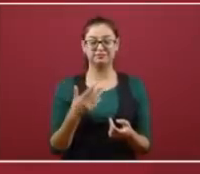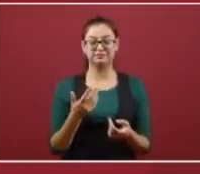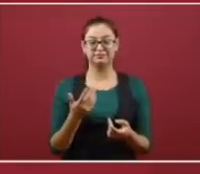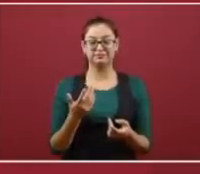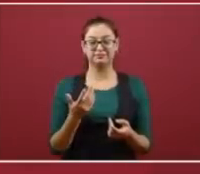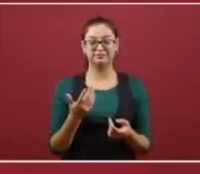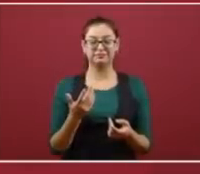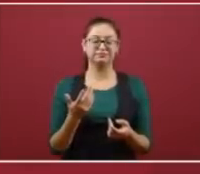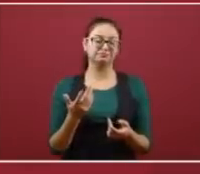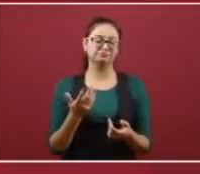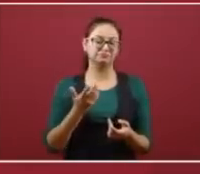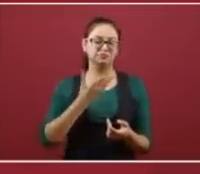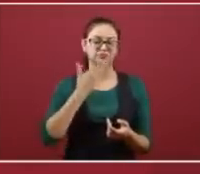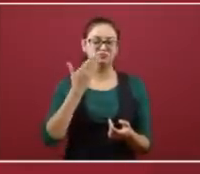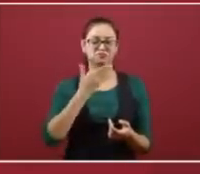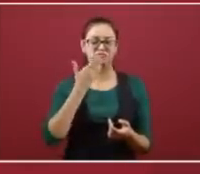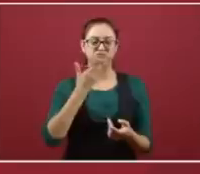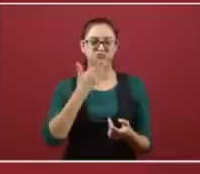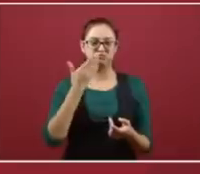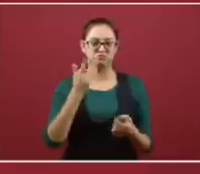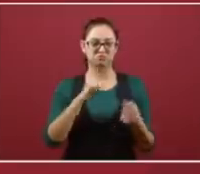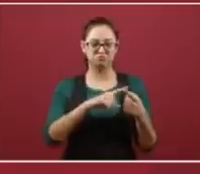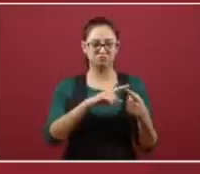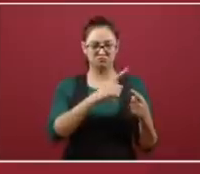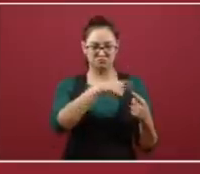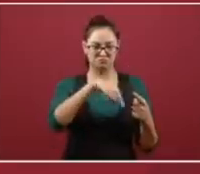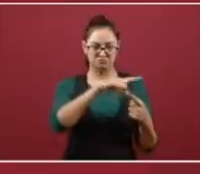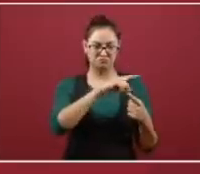coloquialmente y d